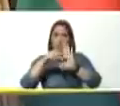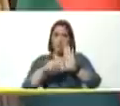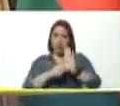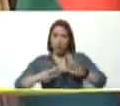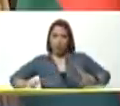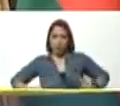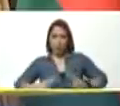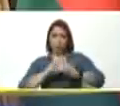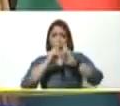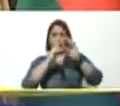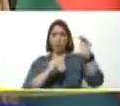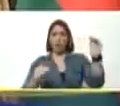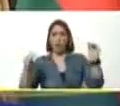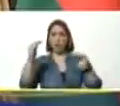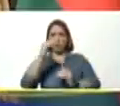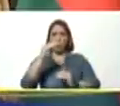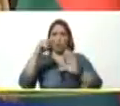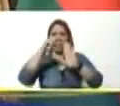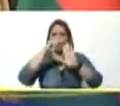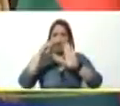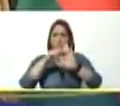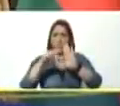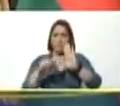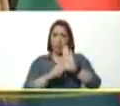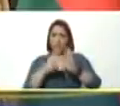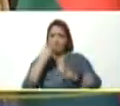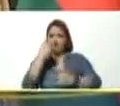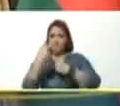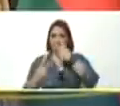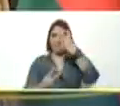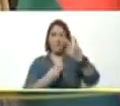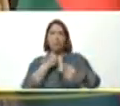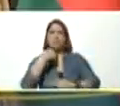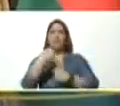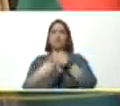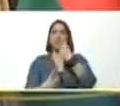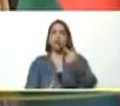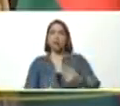encuentros de alto nivel, las visitas de delegaciones